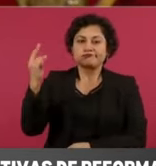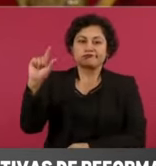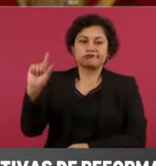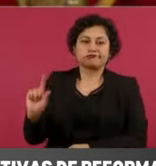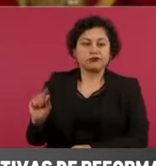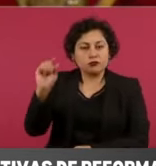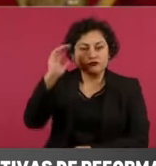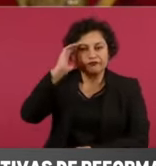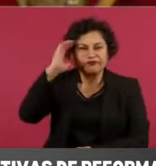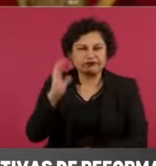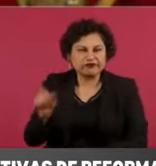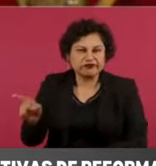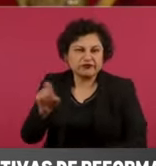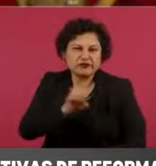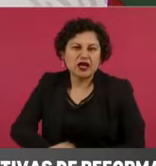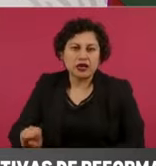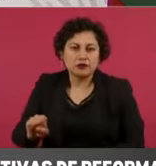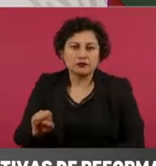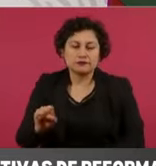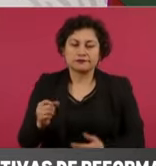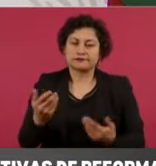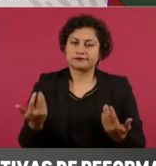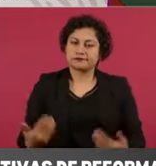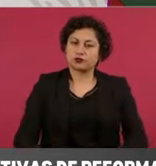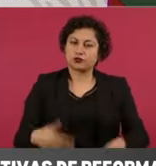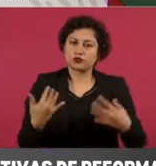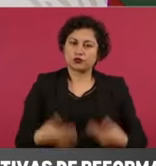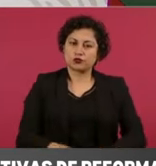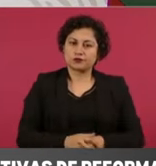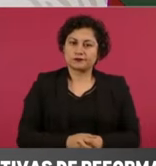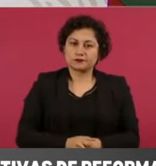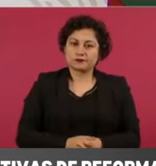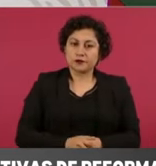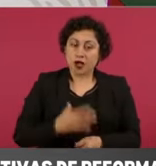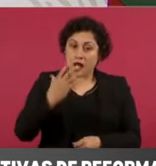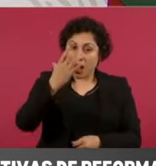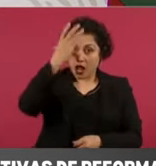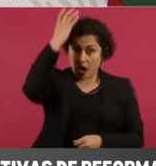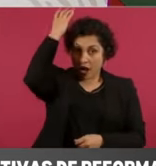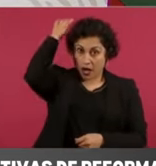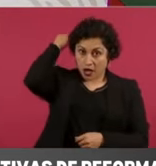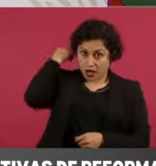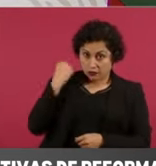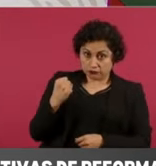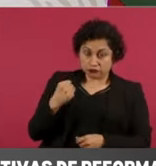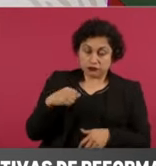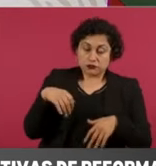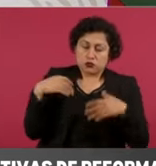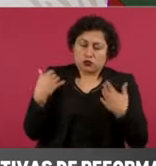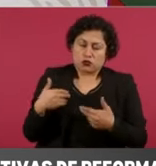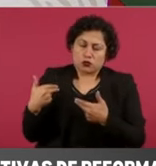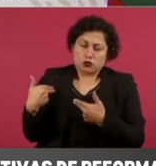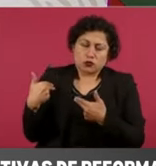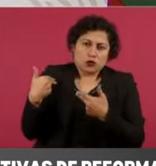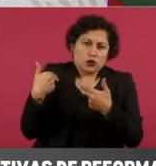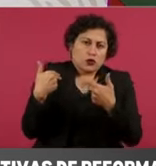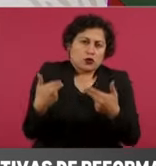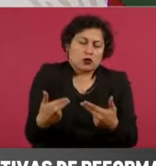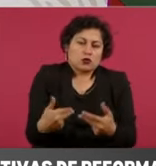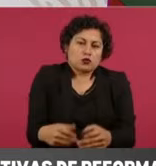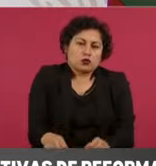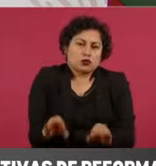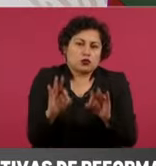cura, profundamente humano y precursor de la justicia, declara,